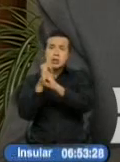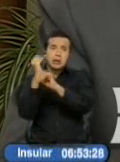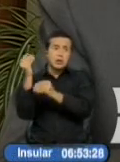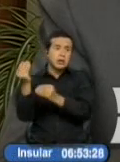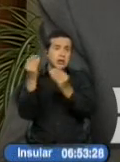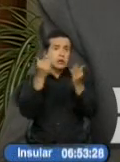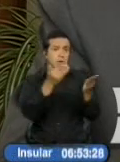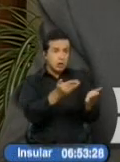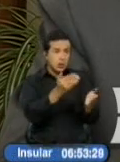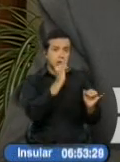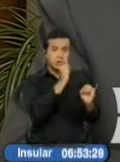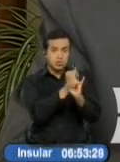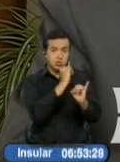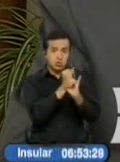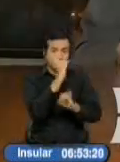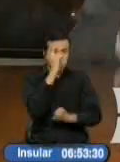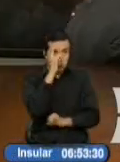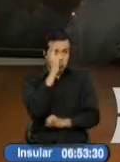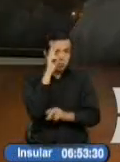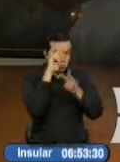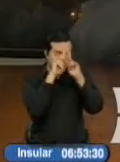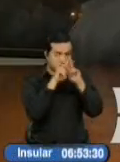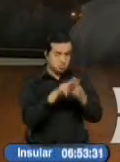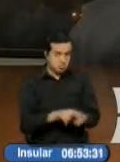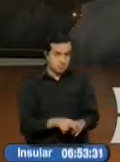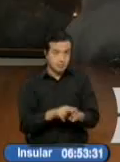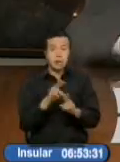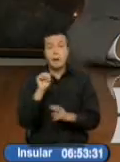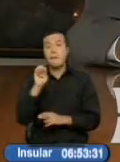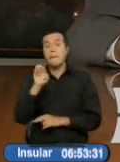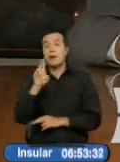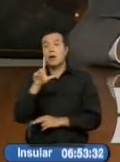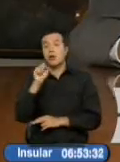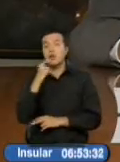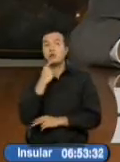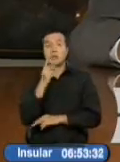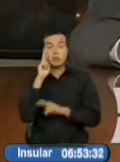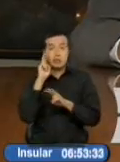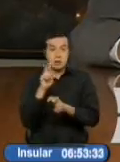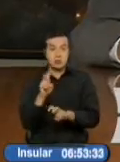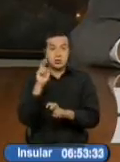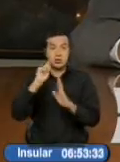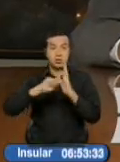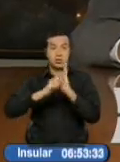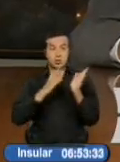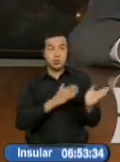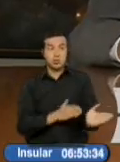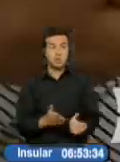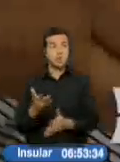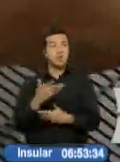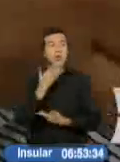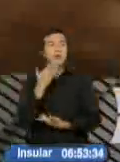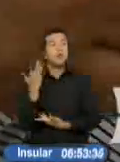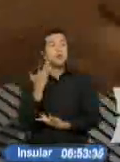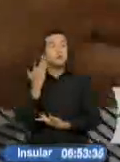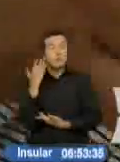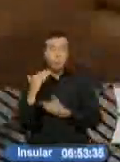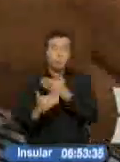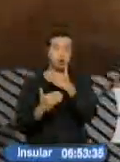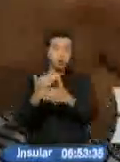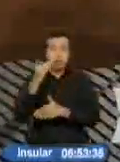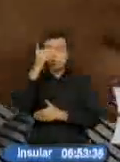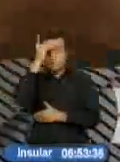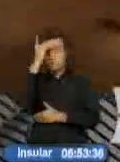a favor de las instituciones del Estado. Por otra parte, Merlo sostiene que en la investigación que lleve adelante la Contraloría se deberá establecer si ese proceso